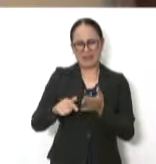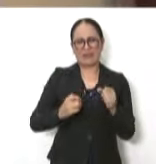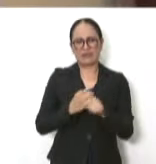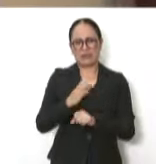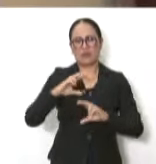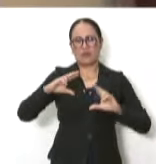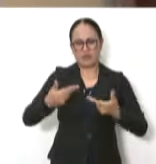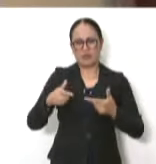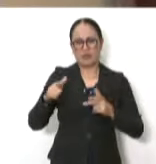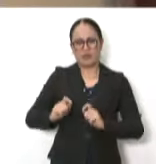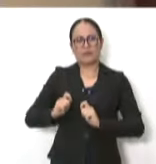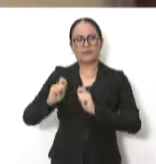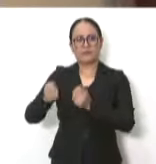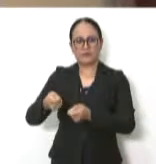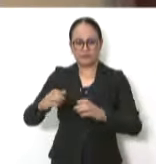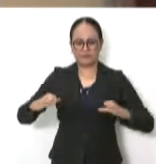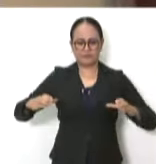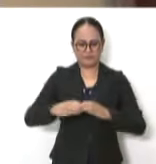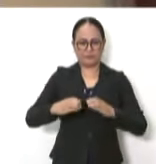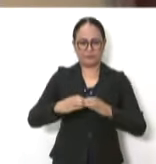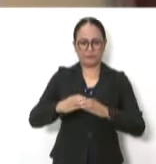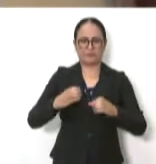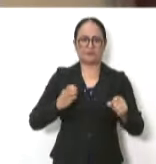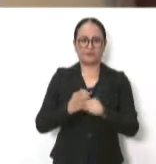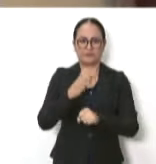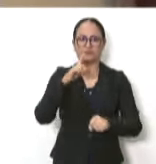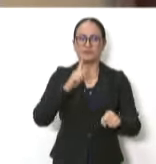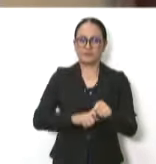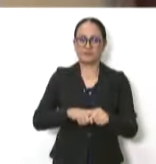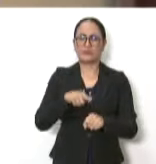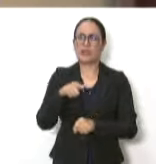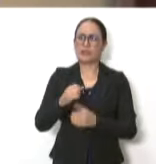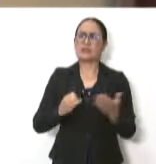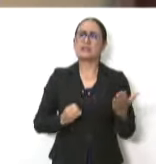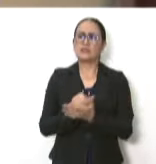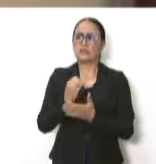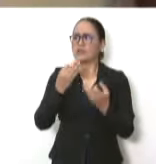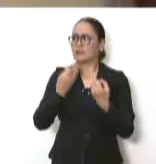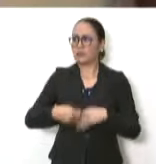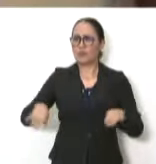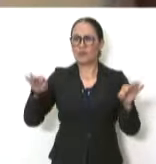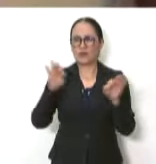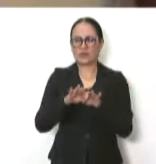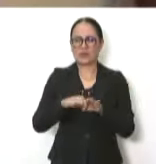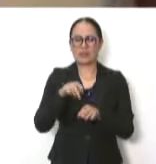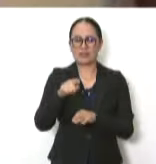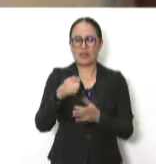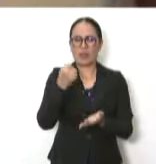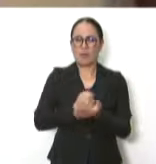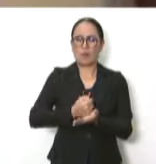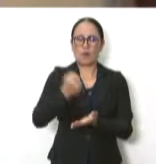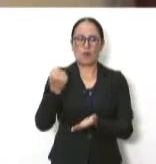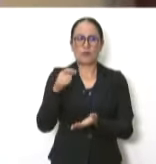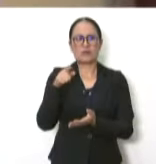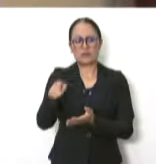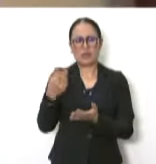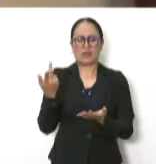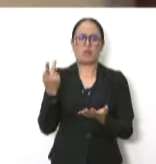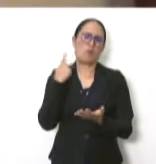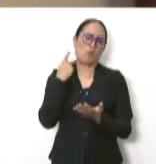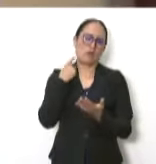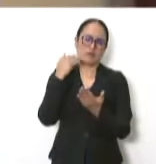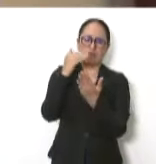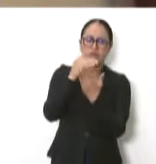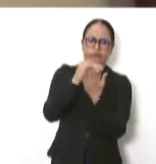a su Consejo Estatal. Decisiones tan importantes como lo es, por ejemplo, la aprobación de la política estatal